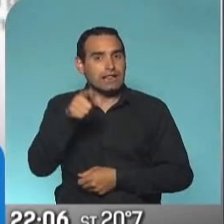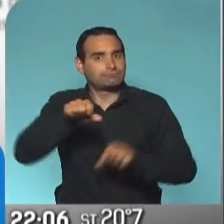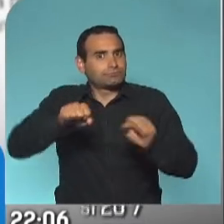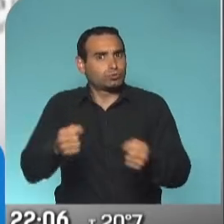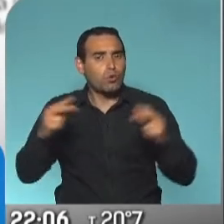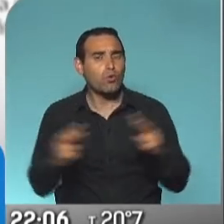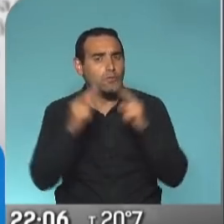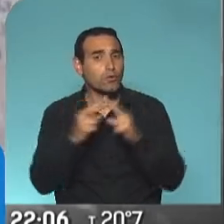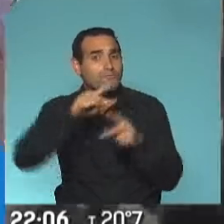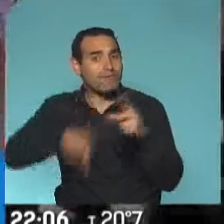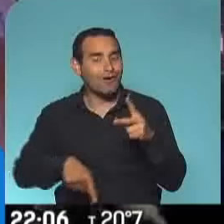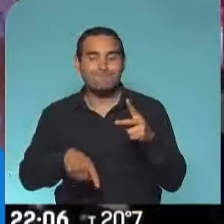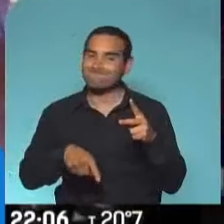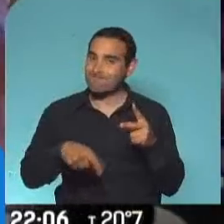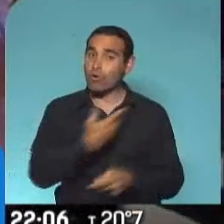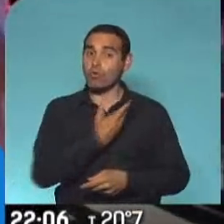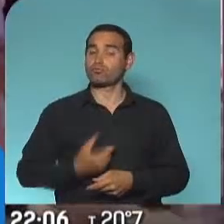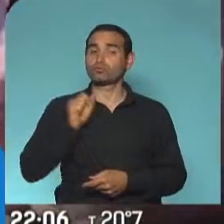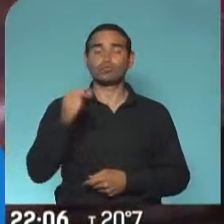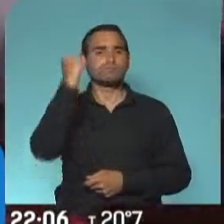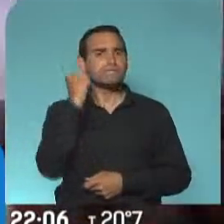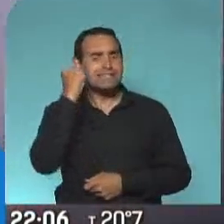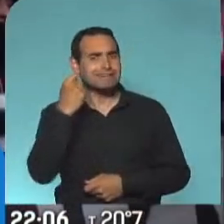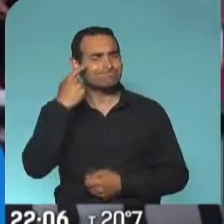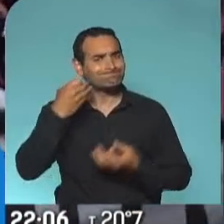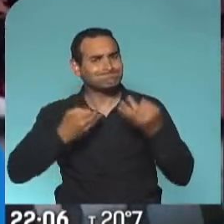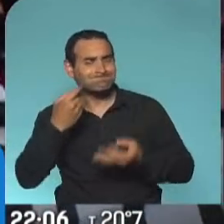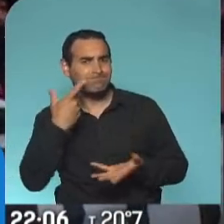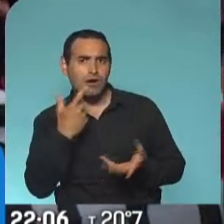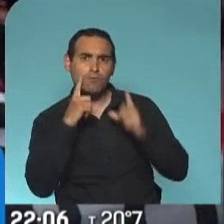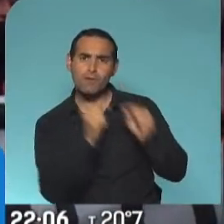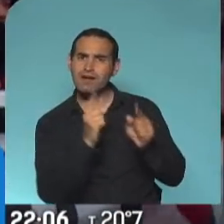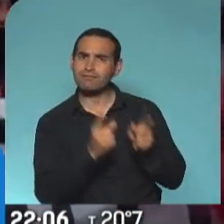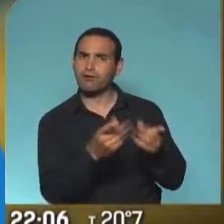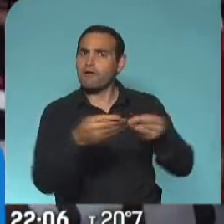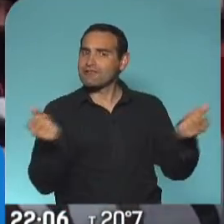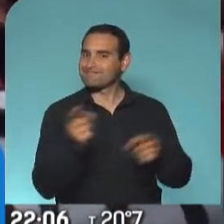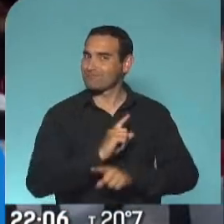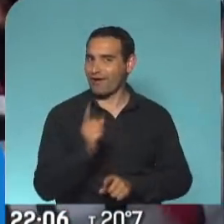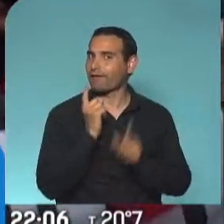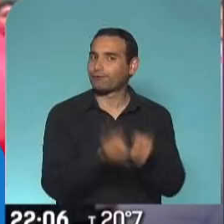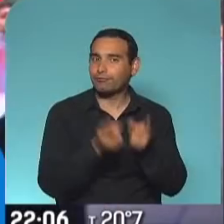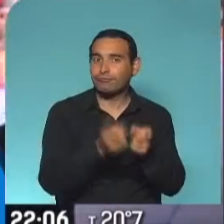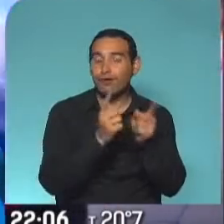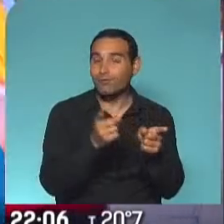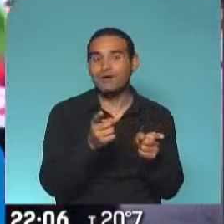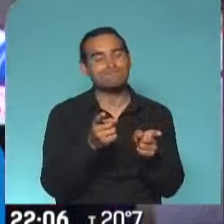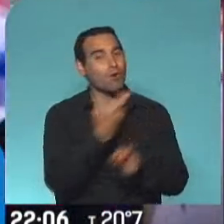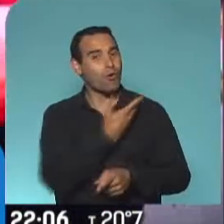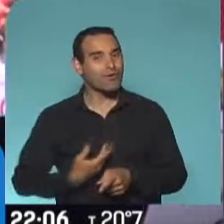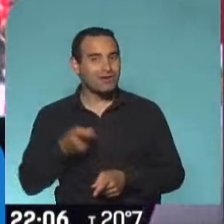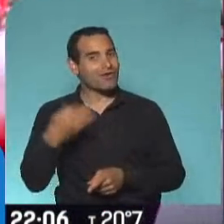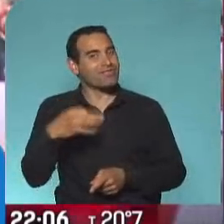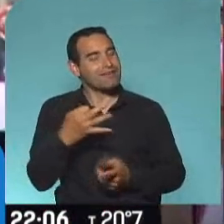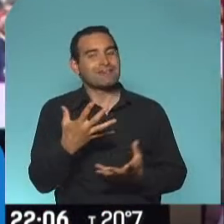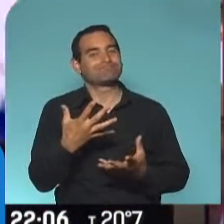las cumbres, indica que el gobierno de Piñera evalúa que la revuelta no terminará rápidamente y que para sobrevivir debe